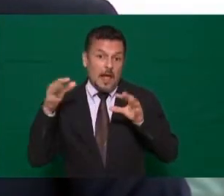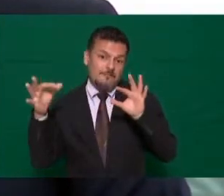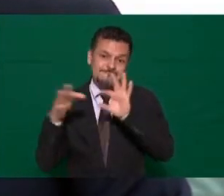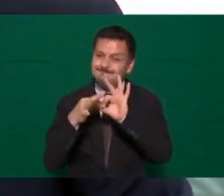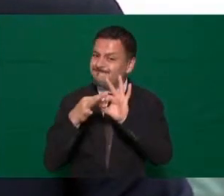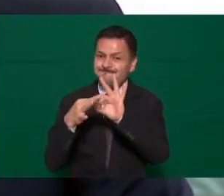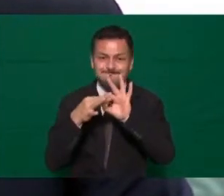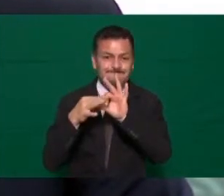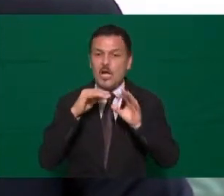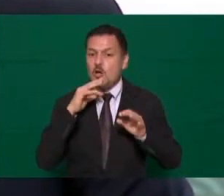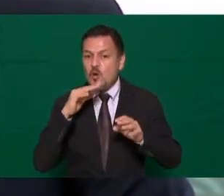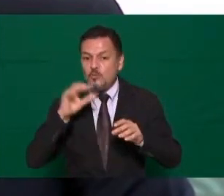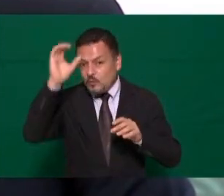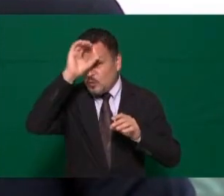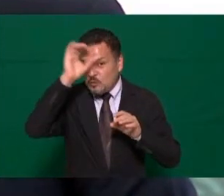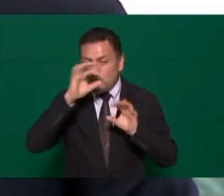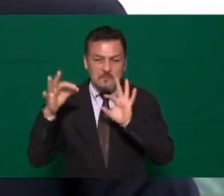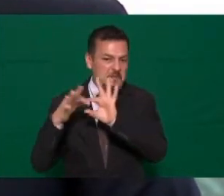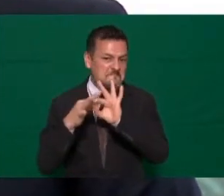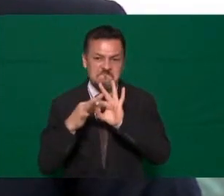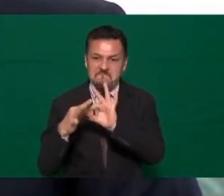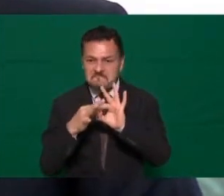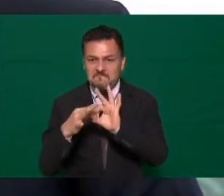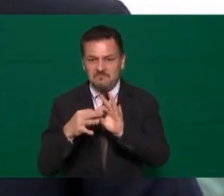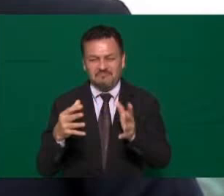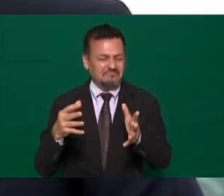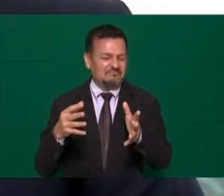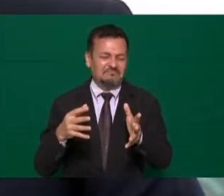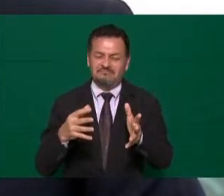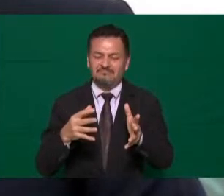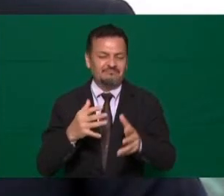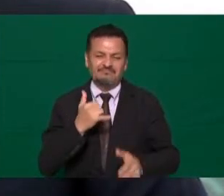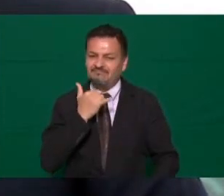pueblo de México. Un equívoco,